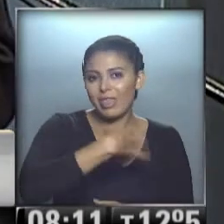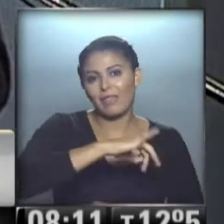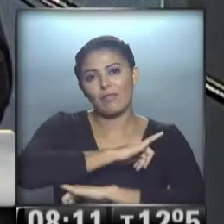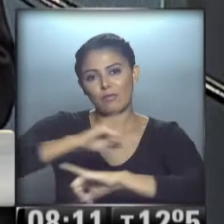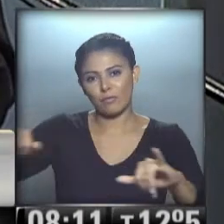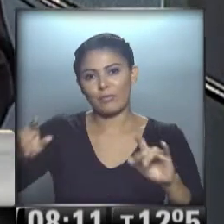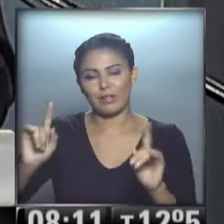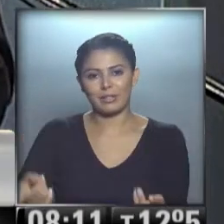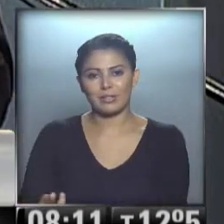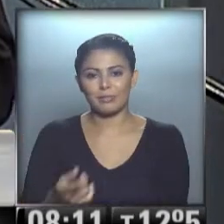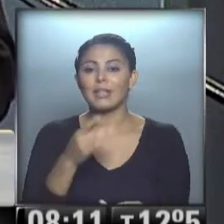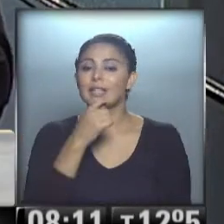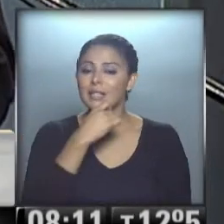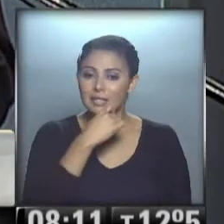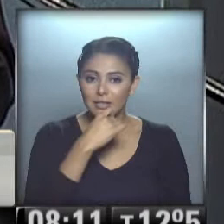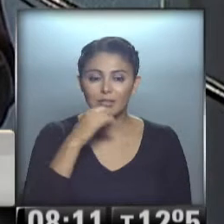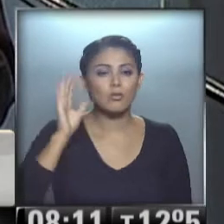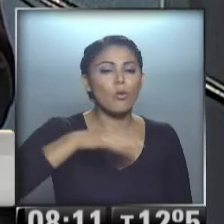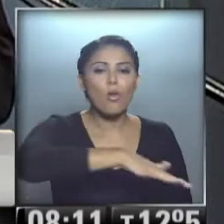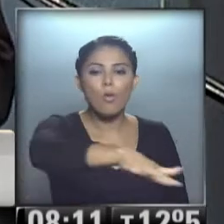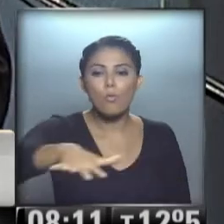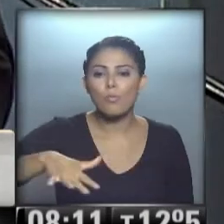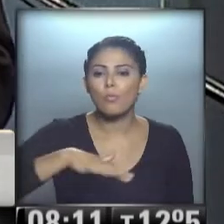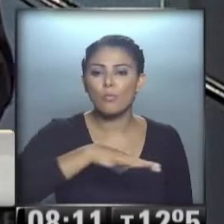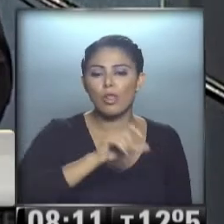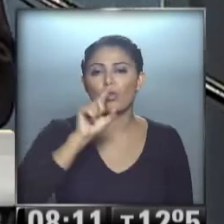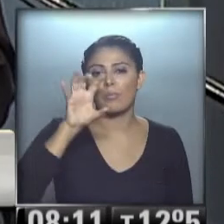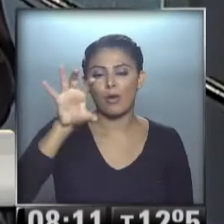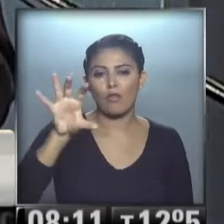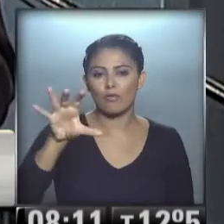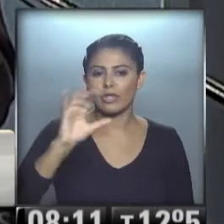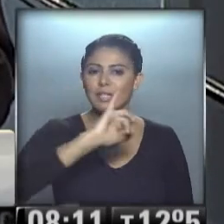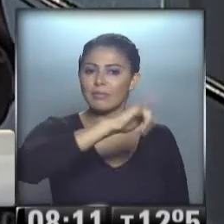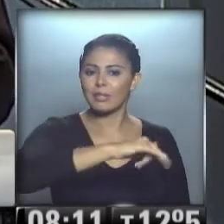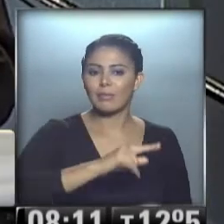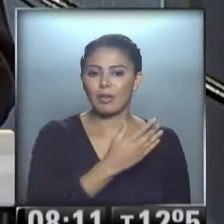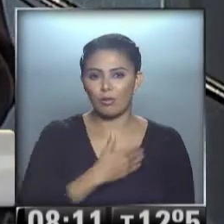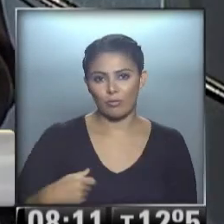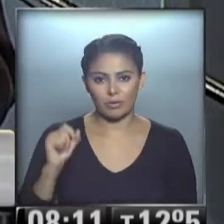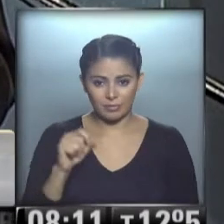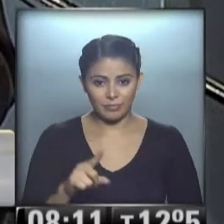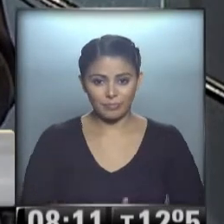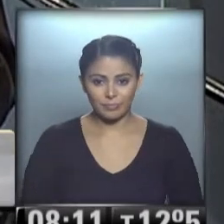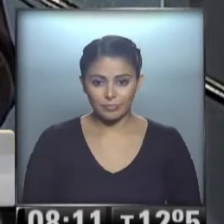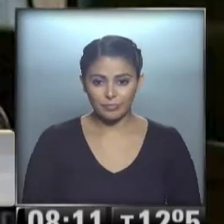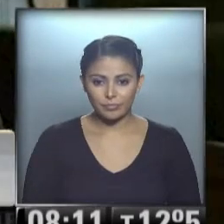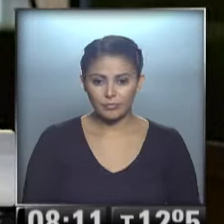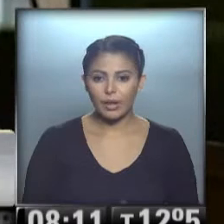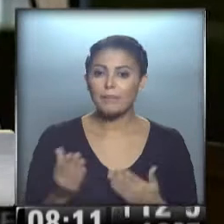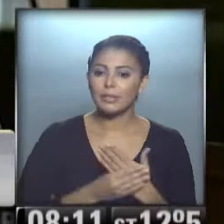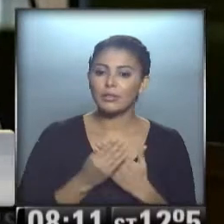cuentan con el consenso unánime del pueblo de una provincia y también de sus autoridades.